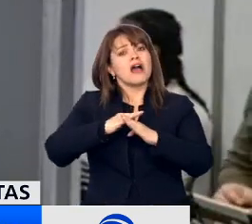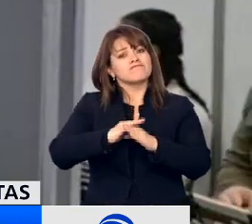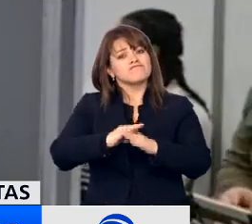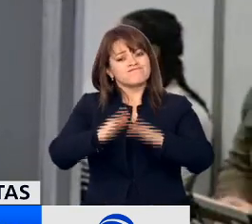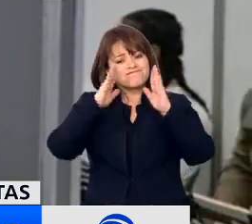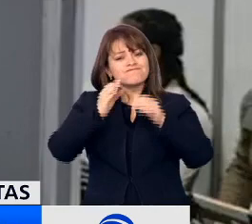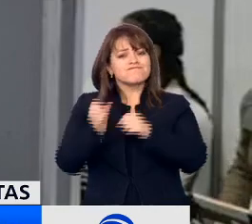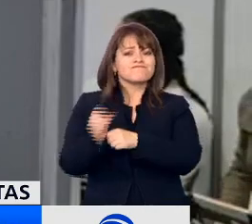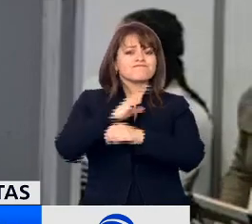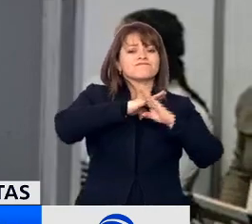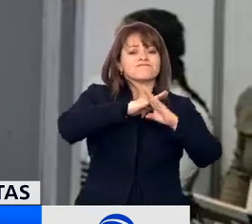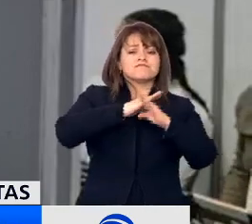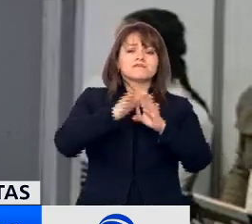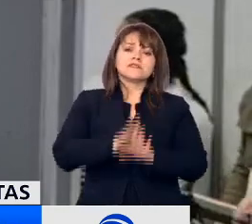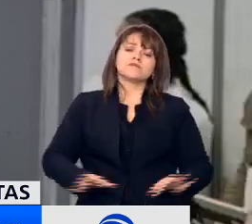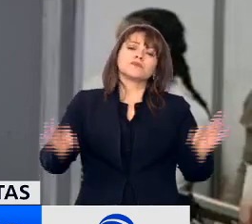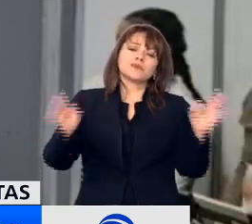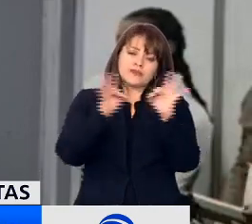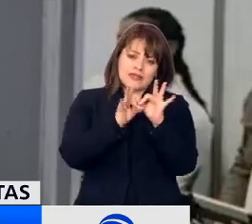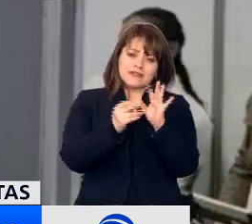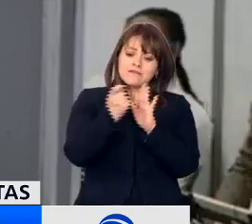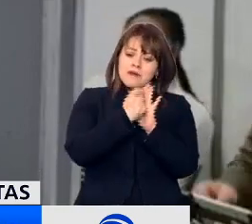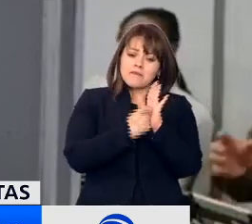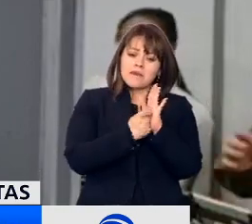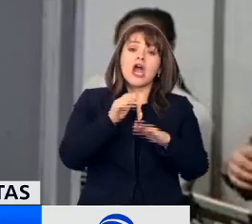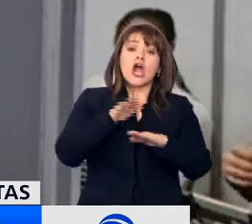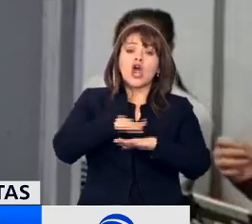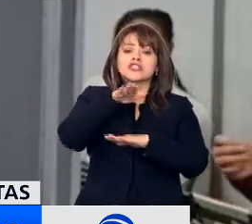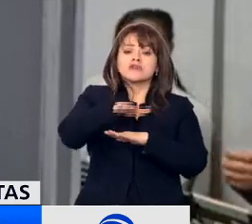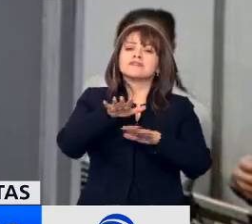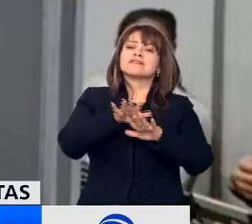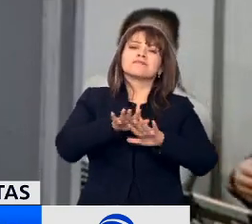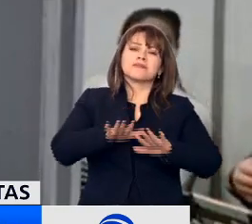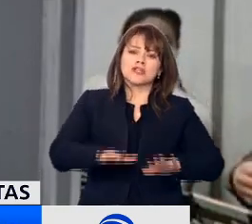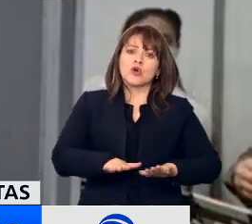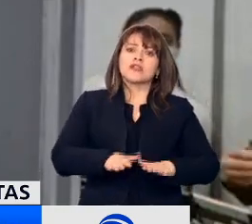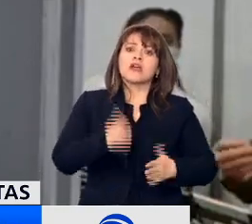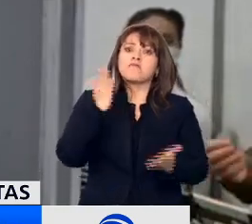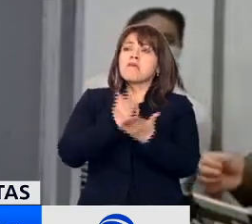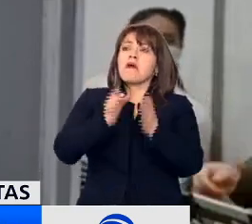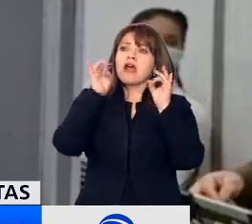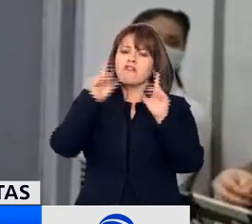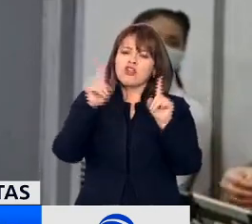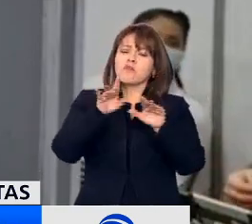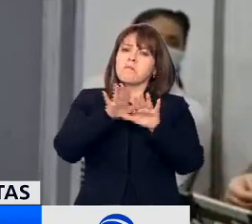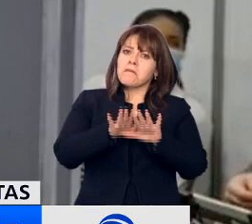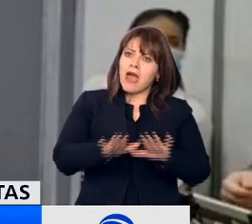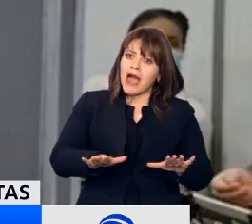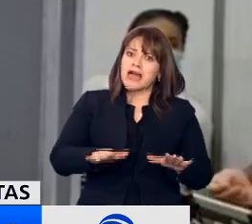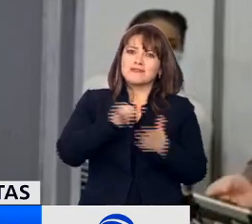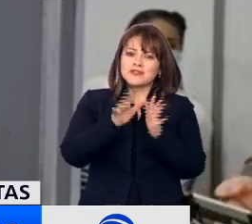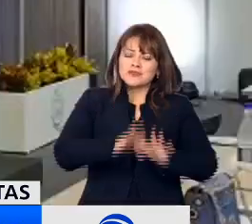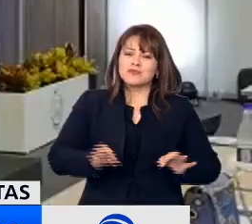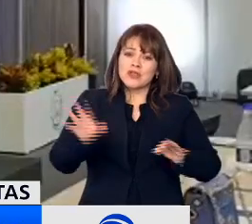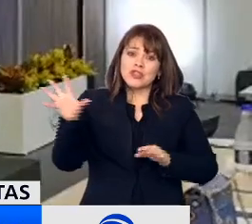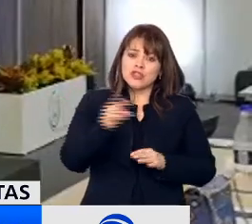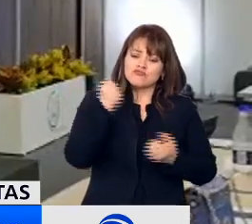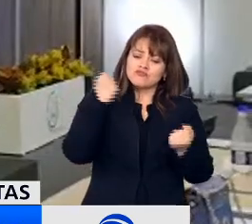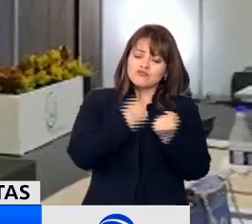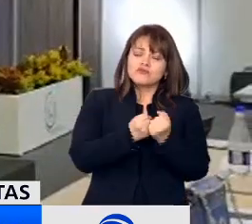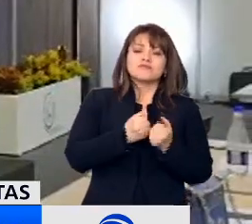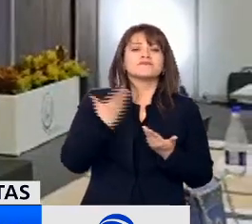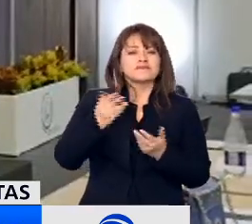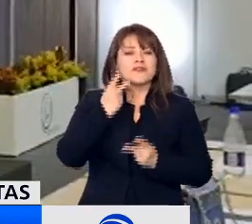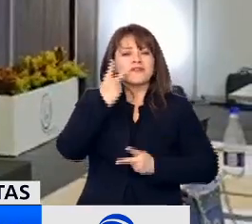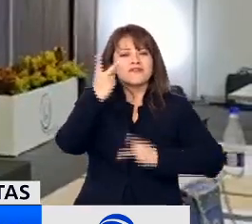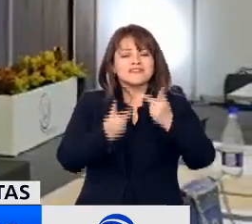pandemia lo antes posible y con las consecuencias menores posibles en el ámbito social y en el ámbito económico. Sobre su visita